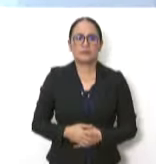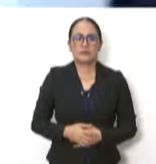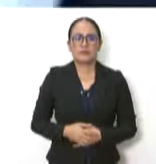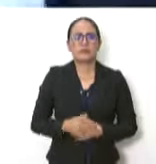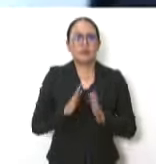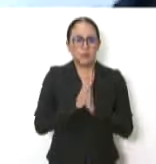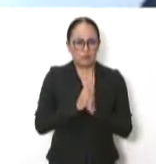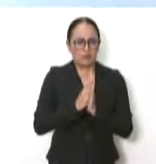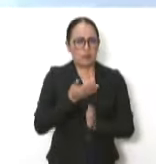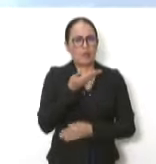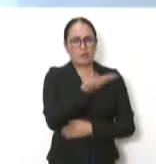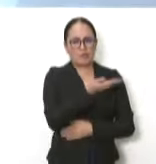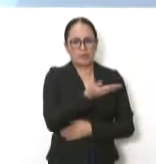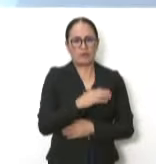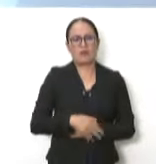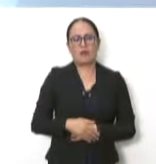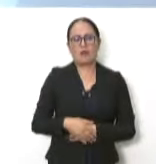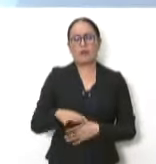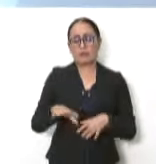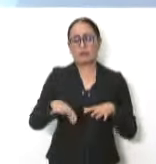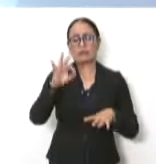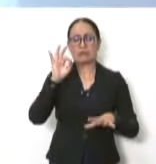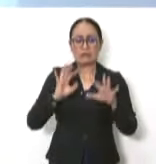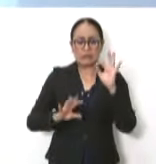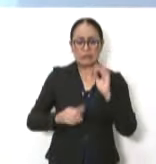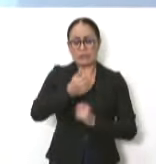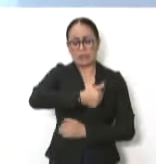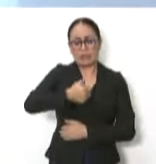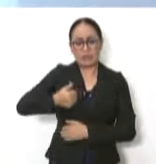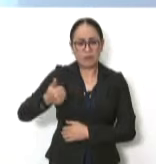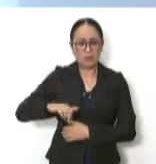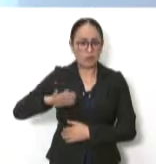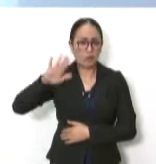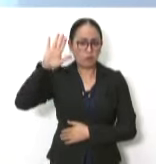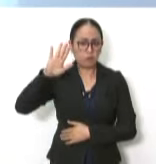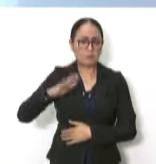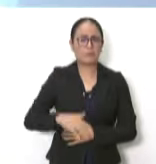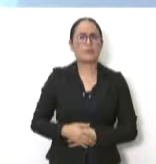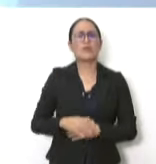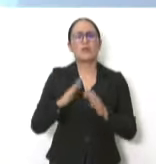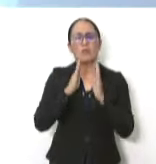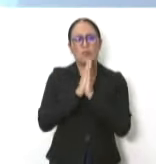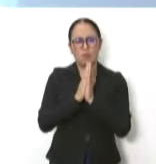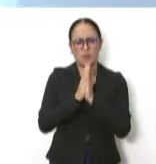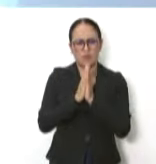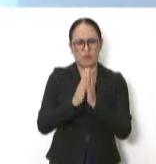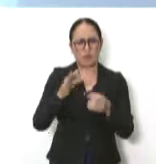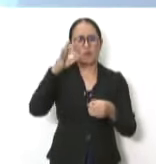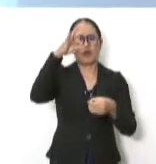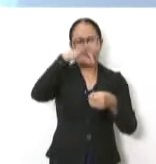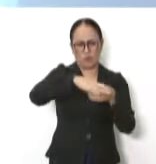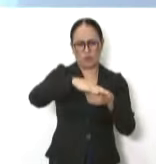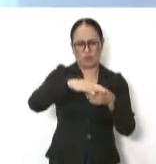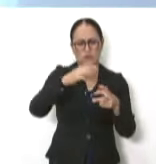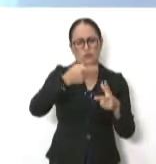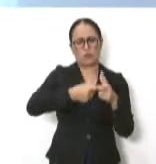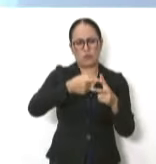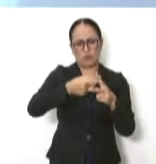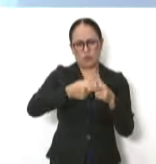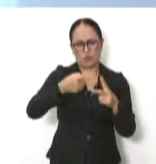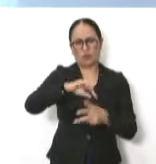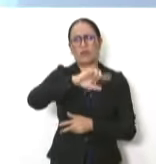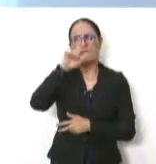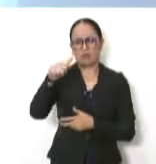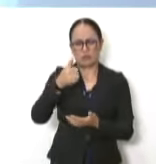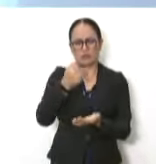mis compañeros proponer asuntos generales, que por favor haga la consulta de votación para aprobarlo y